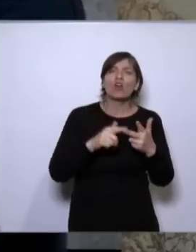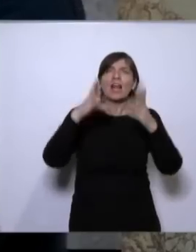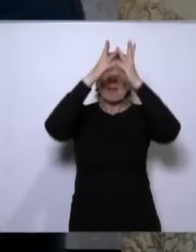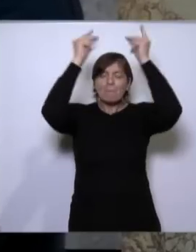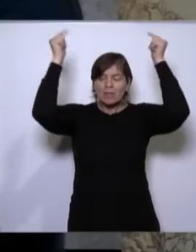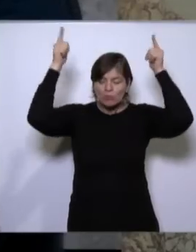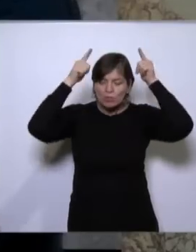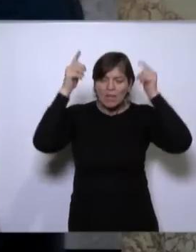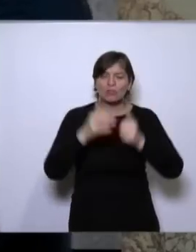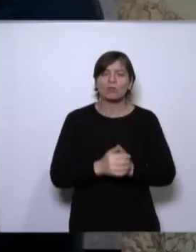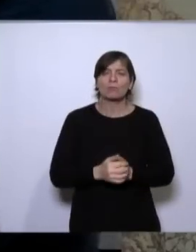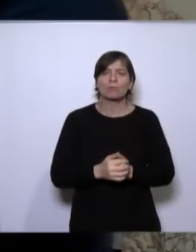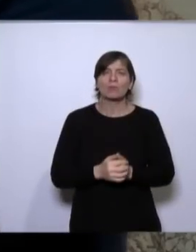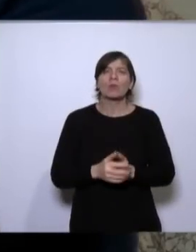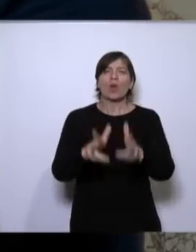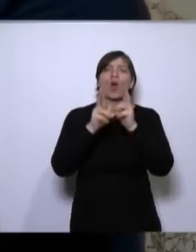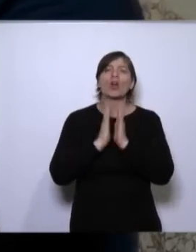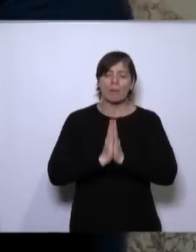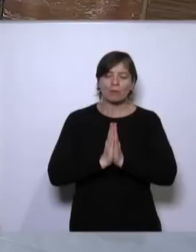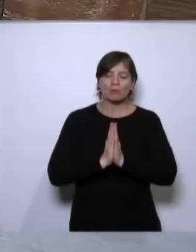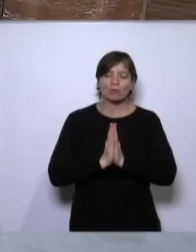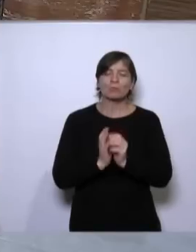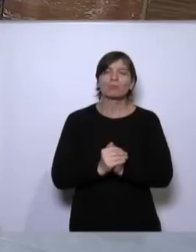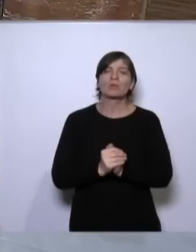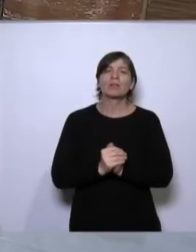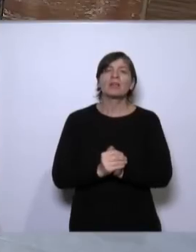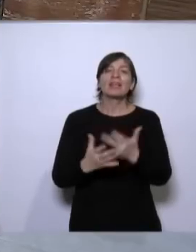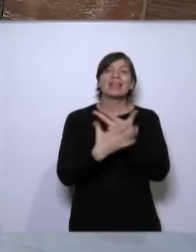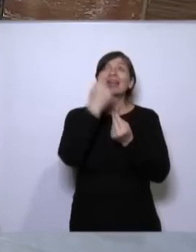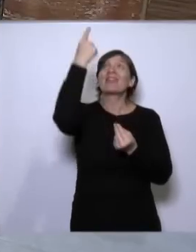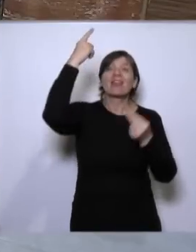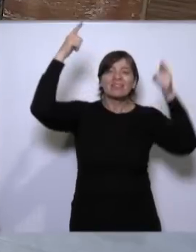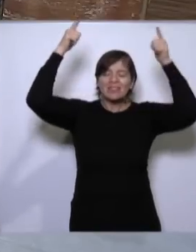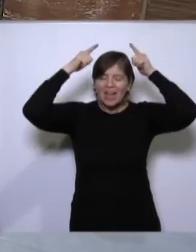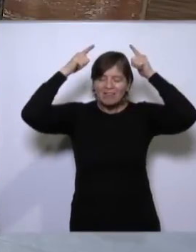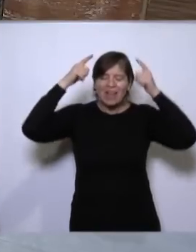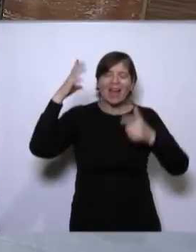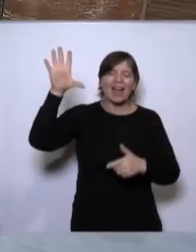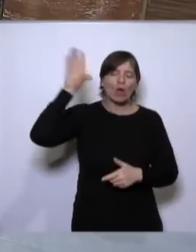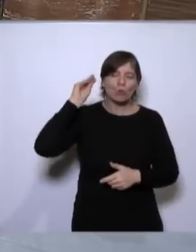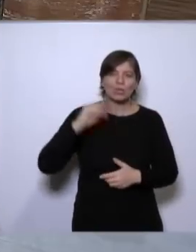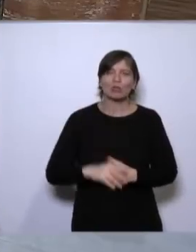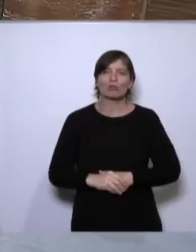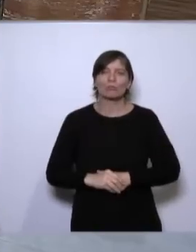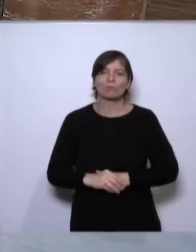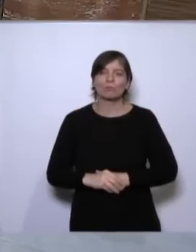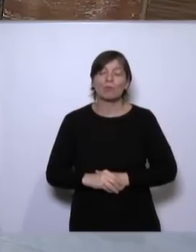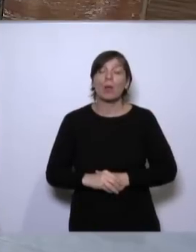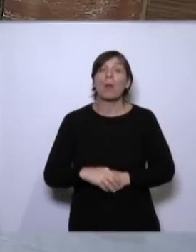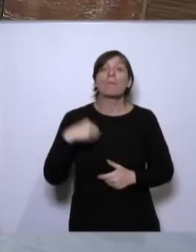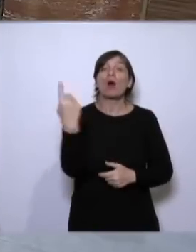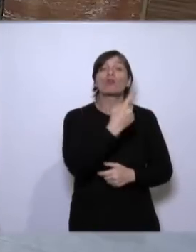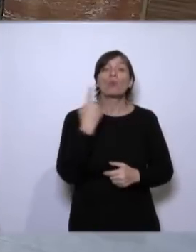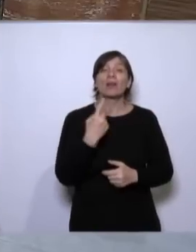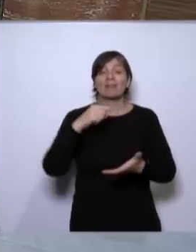el Espíritu Santo, oremos. Trinidad Santa, escúchanos. Por